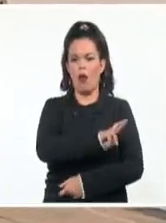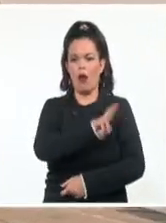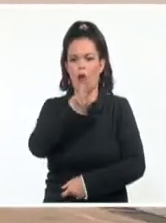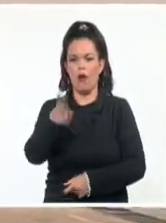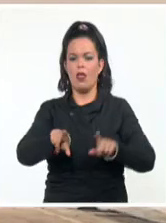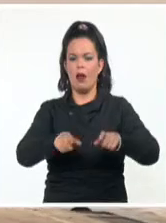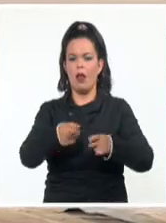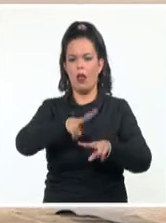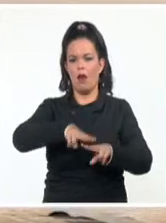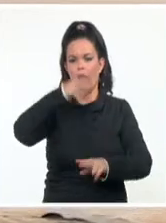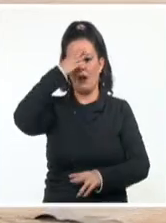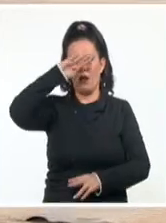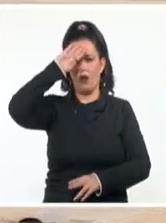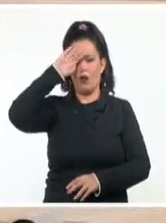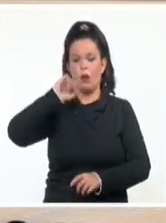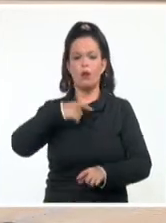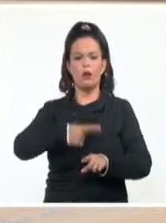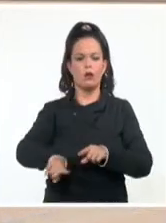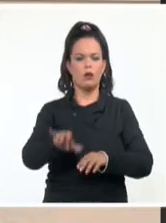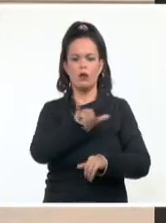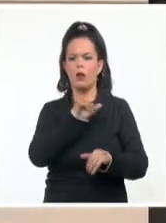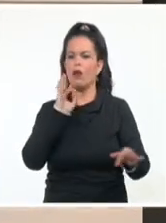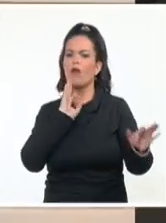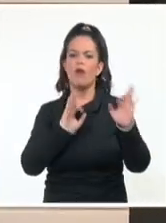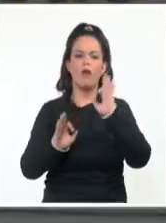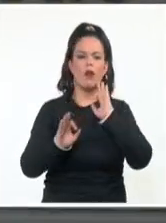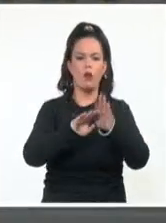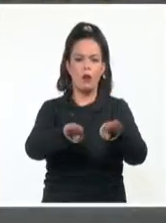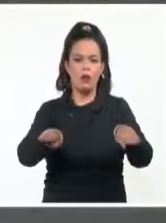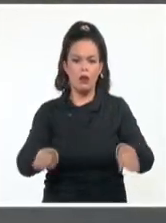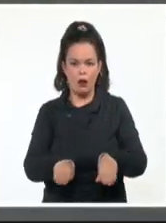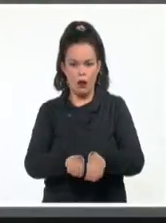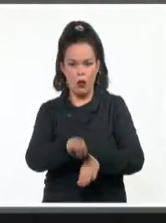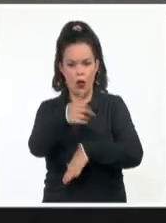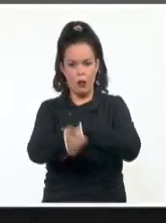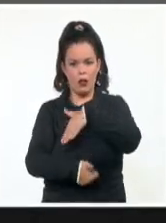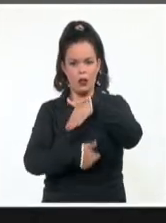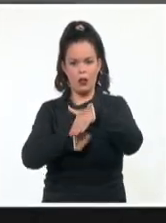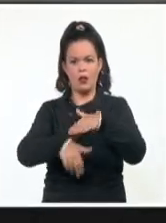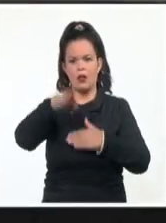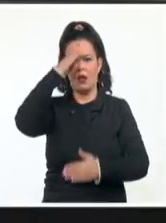Presidencia, así como por las cuentas de Facebook de la Mesa Redonda, la Presidencia y Cuba Debate.